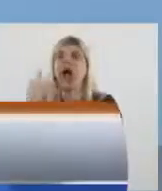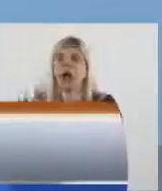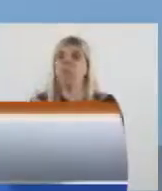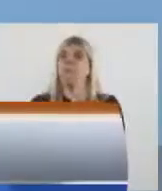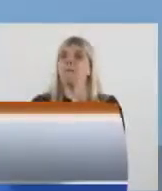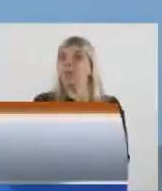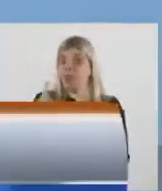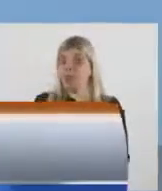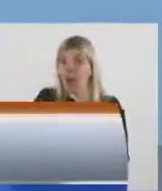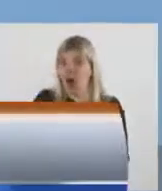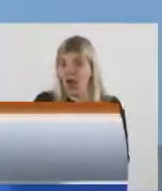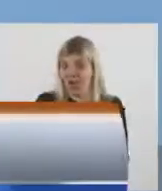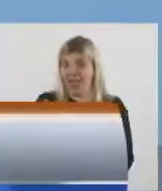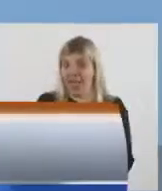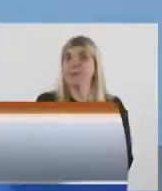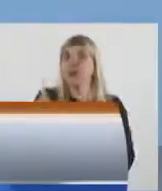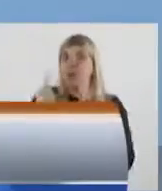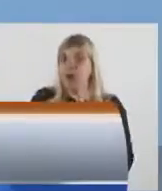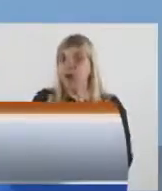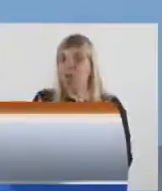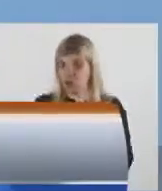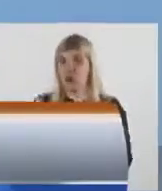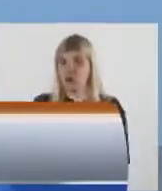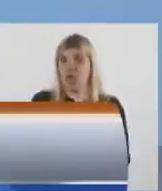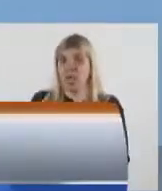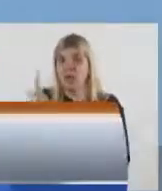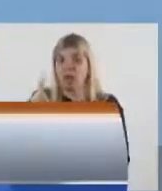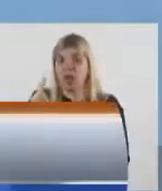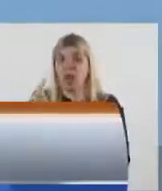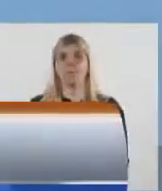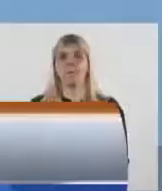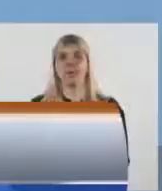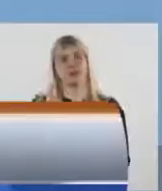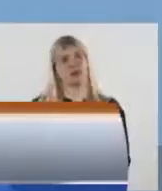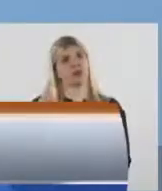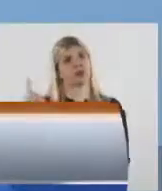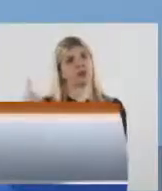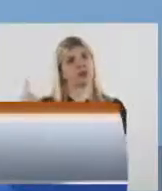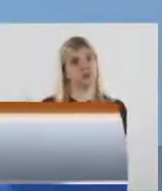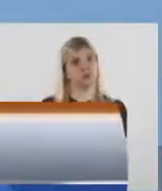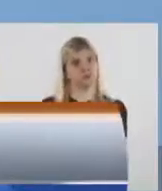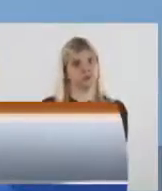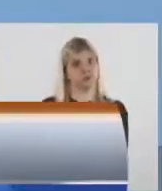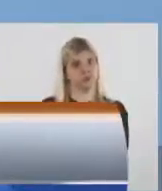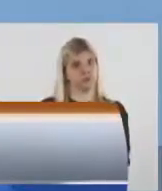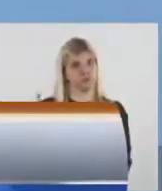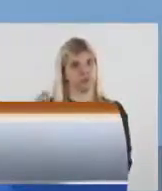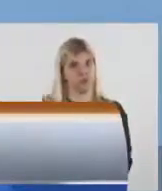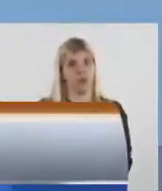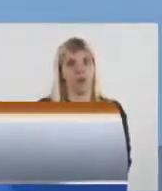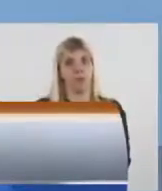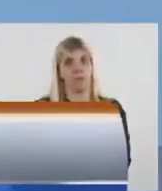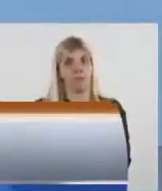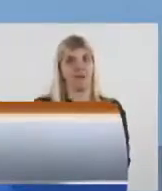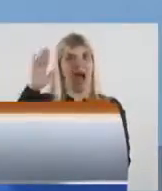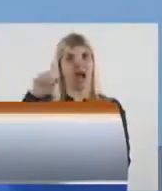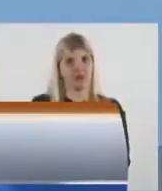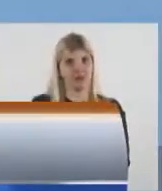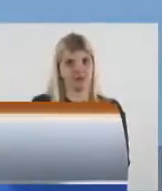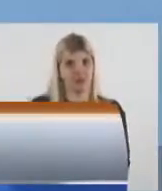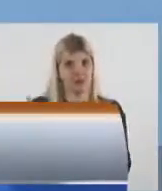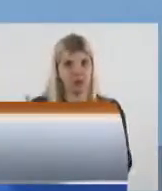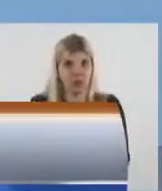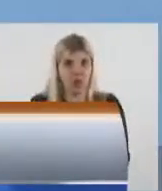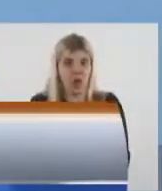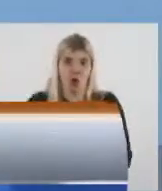primera pero sí no el precio del freezer era muy distinta a otros precios con lo cual naturalmente era la prioridad y